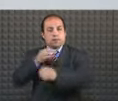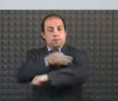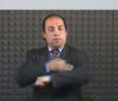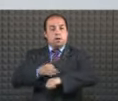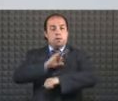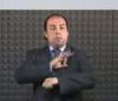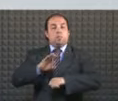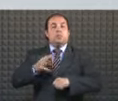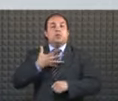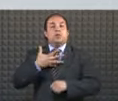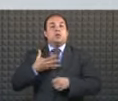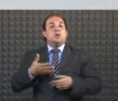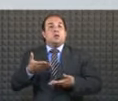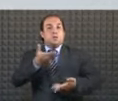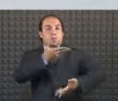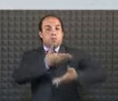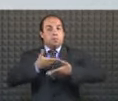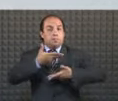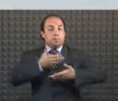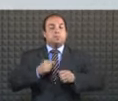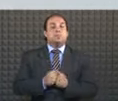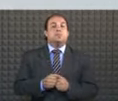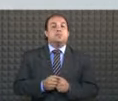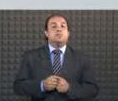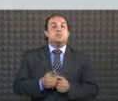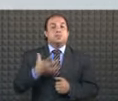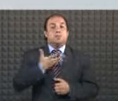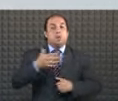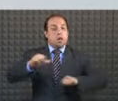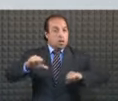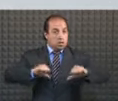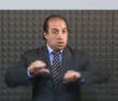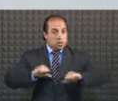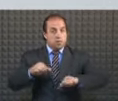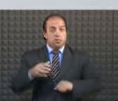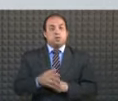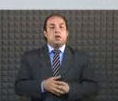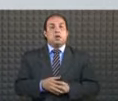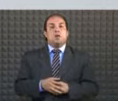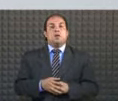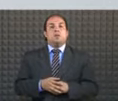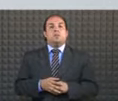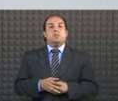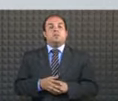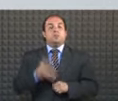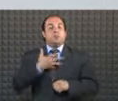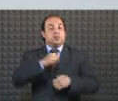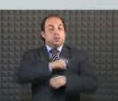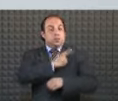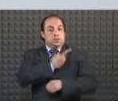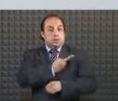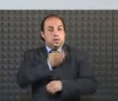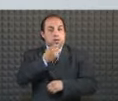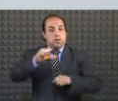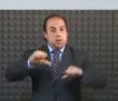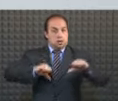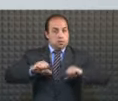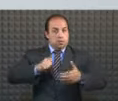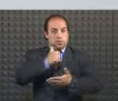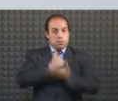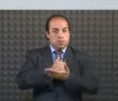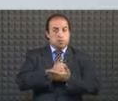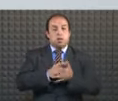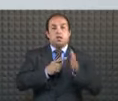tener vida comunitaria, haciendo actividades que produzcan salud. Entonces, esa es la apuesta de la ciudad. Como señala la jefa de gobierno,